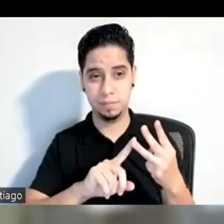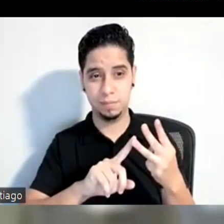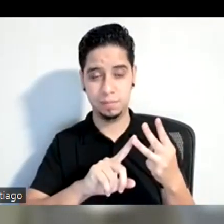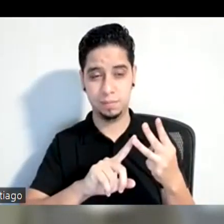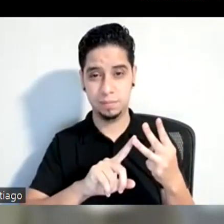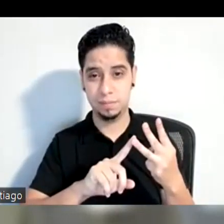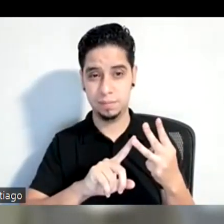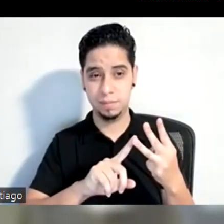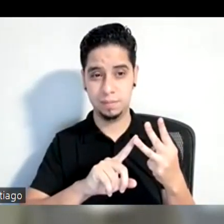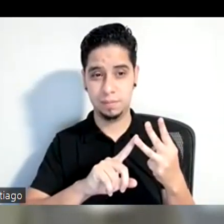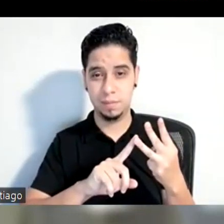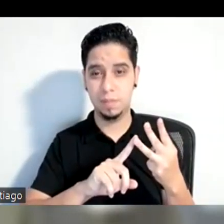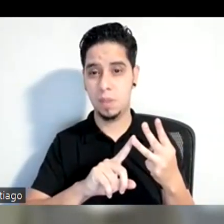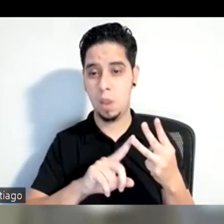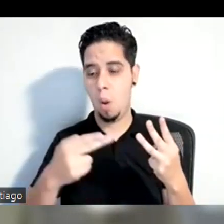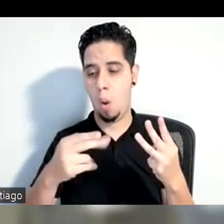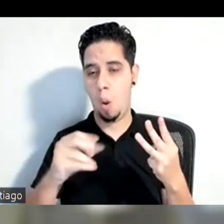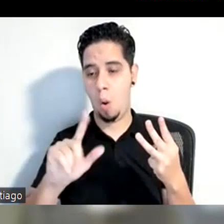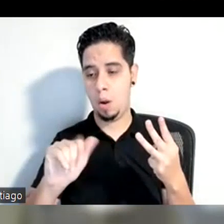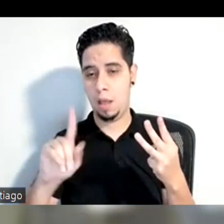La tres, Holanda.